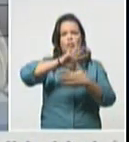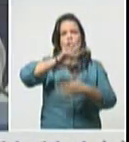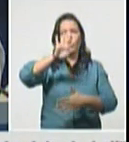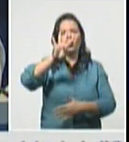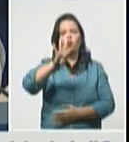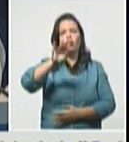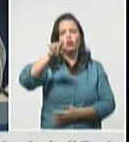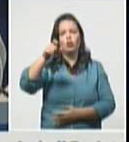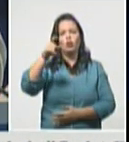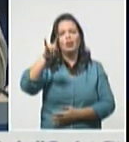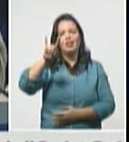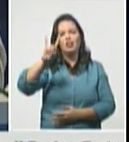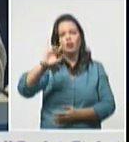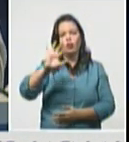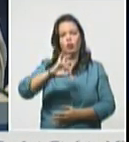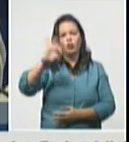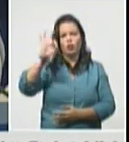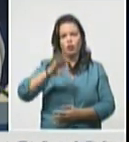4,19%,